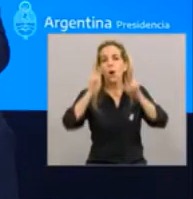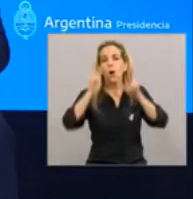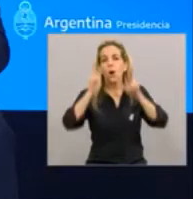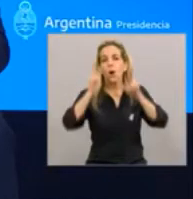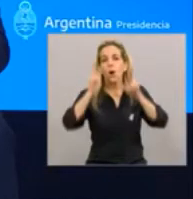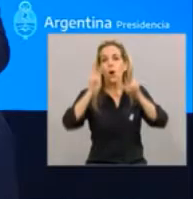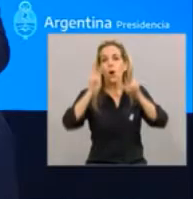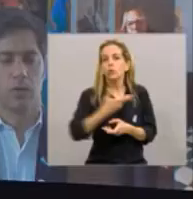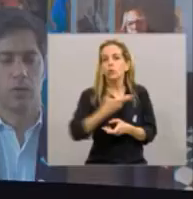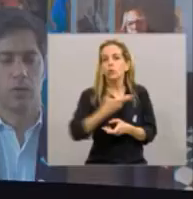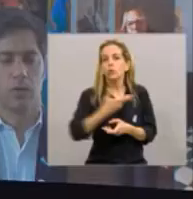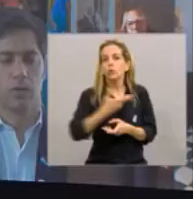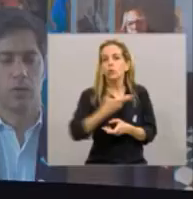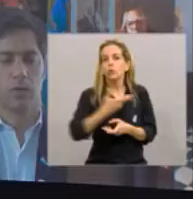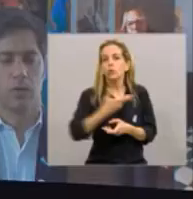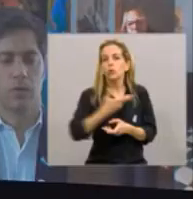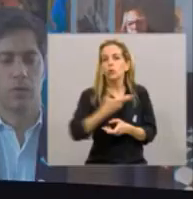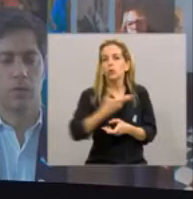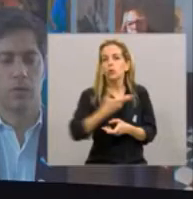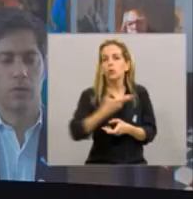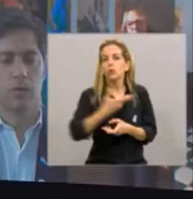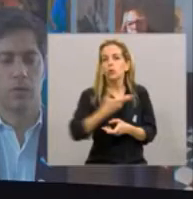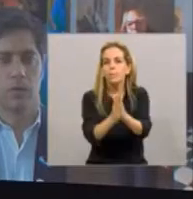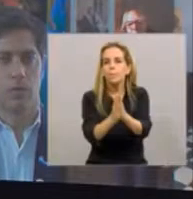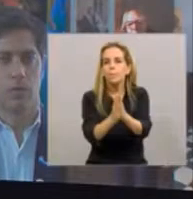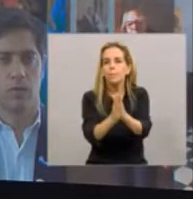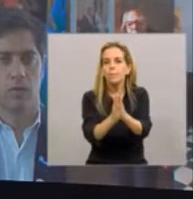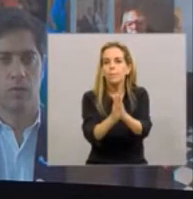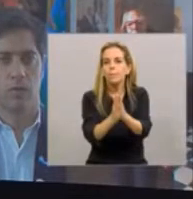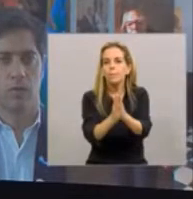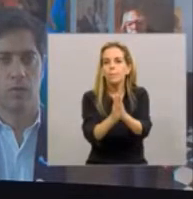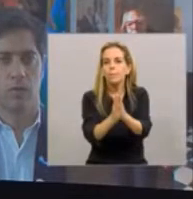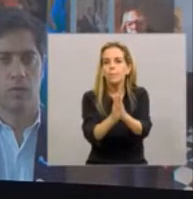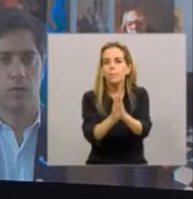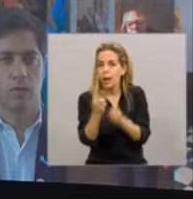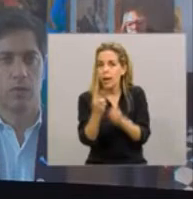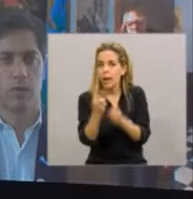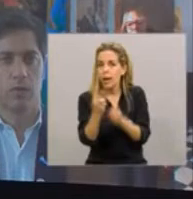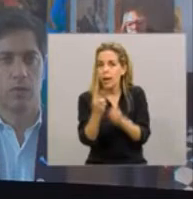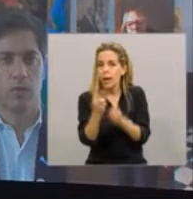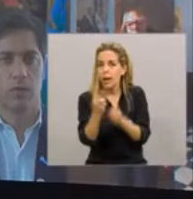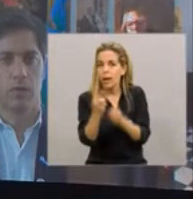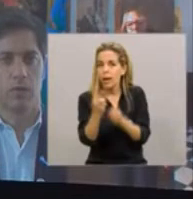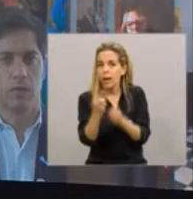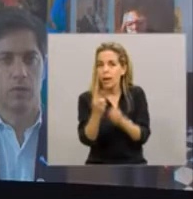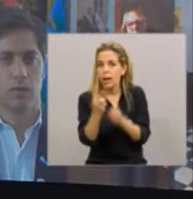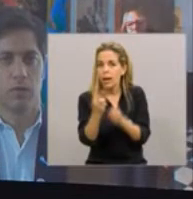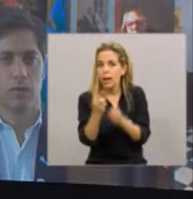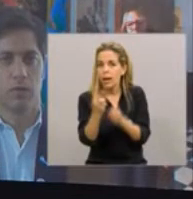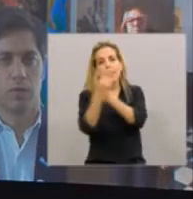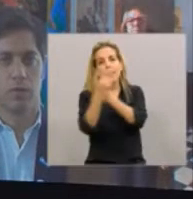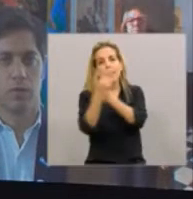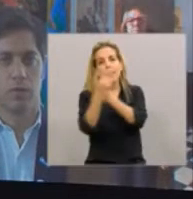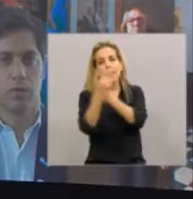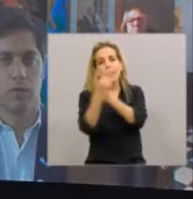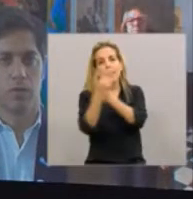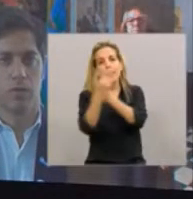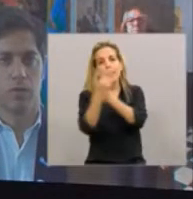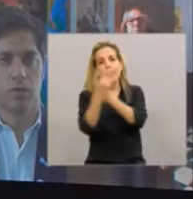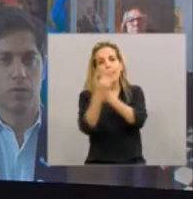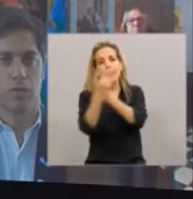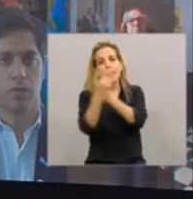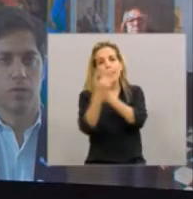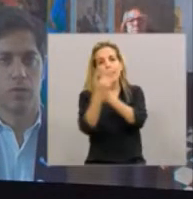resguarden que era el único modo que teníamos de cuidarlos tanto pudimos poner en pie